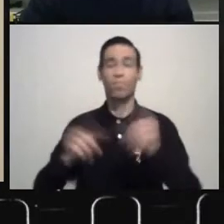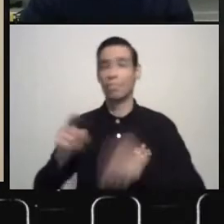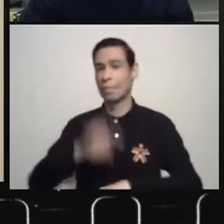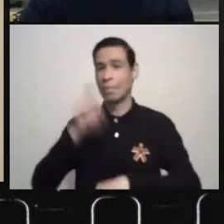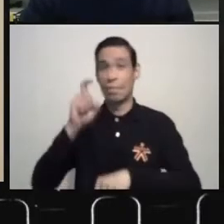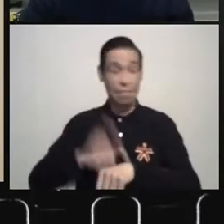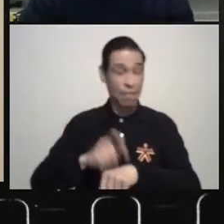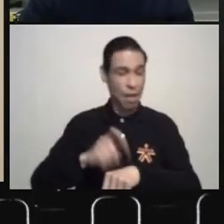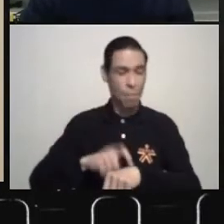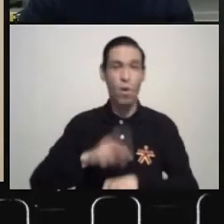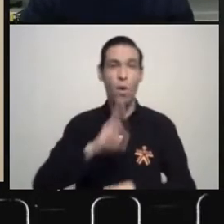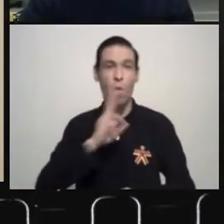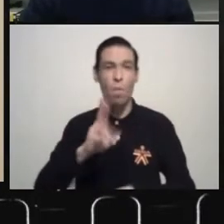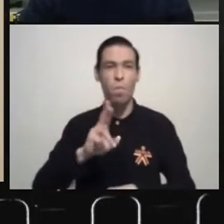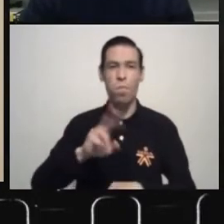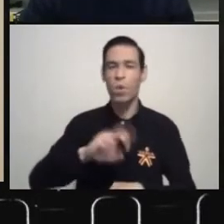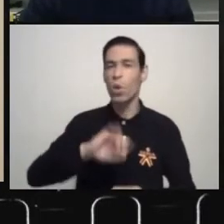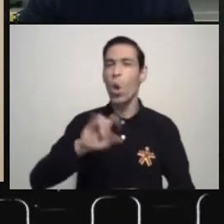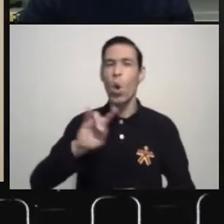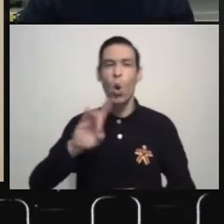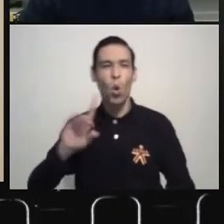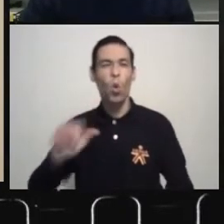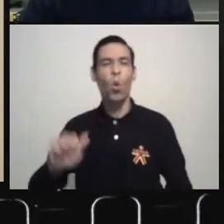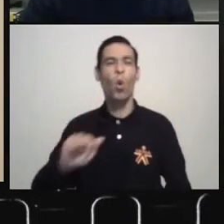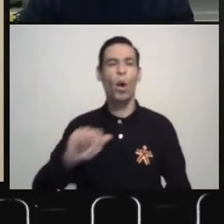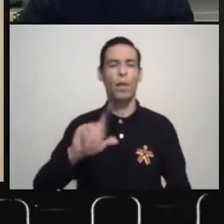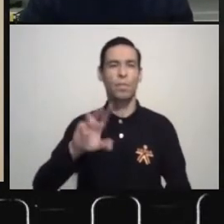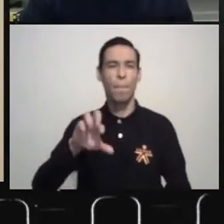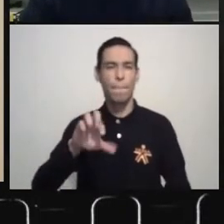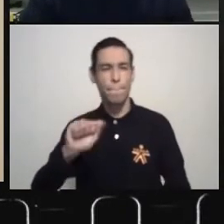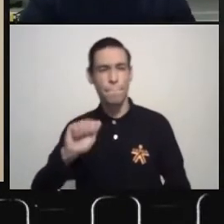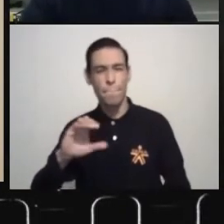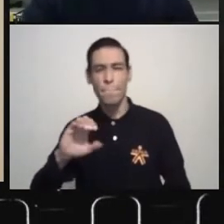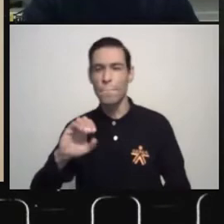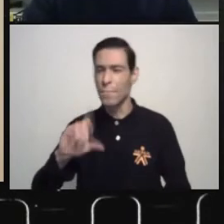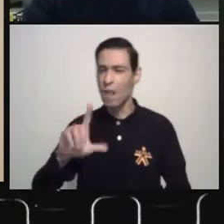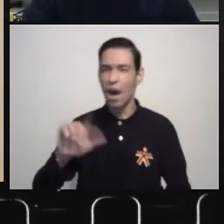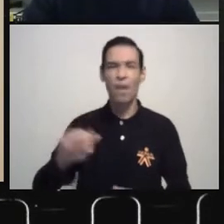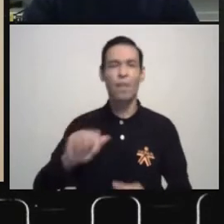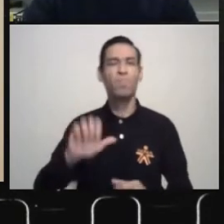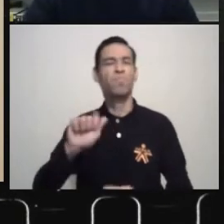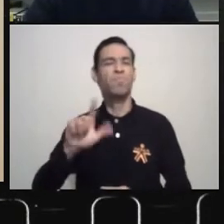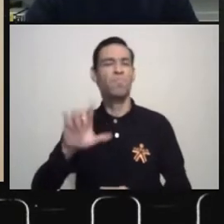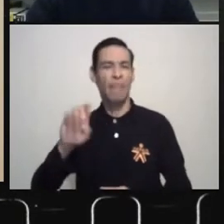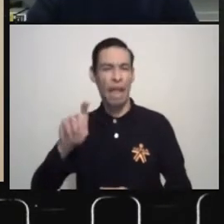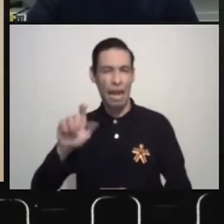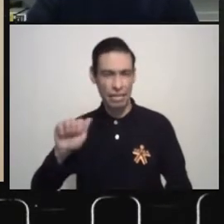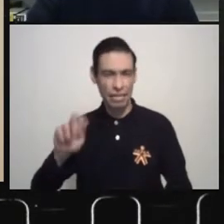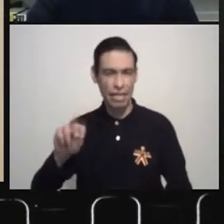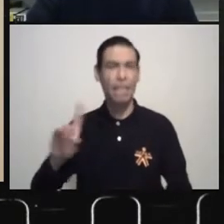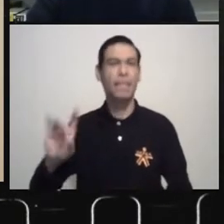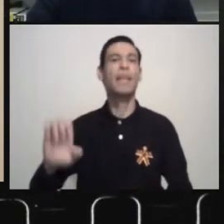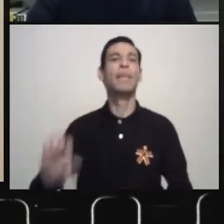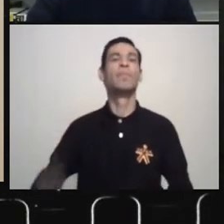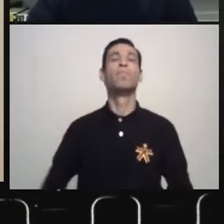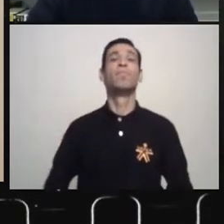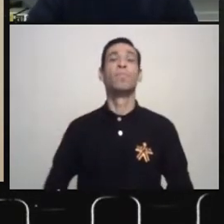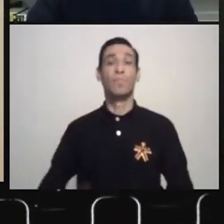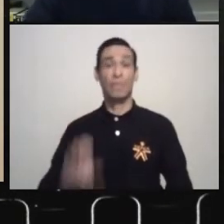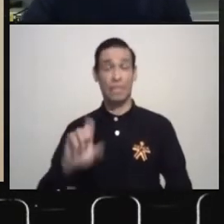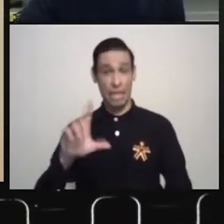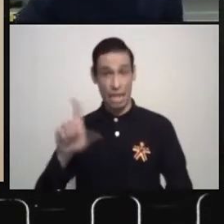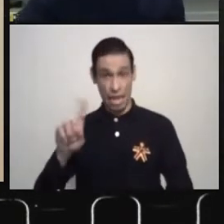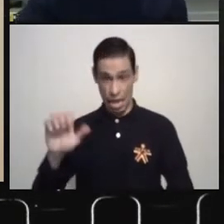responderlas, a Judas Cés, a la Paulina Berrocal, Nicole Stephanie Galvis, Alexander Mosquera Muñoz, Elsa Vanegas Bolaños,